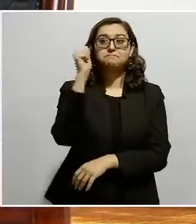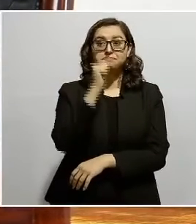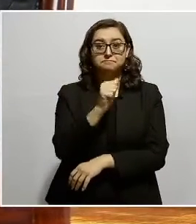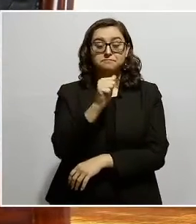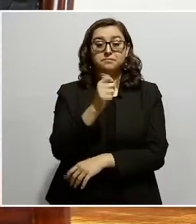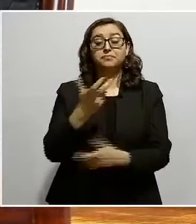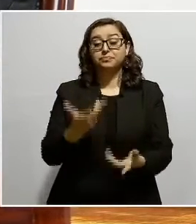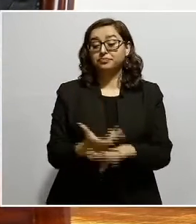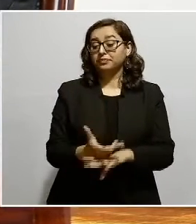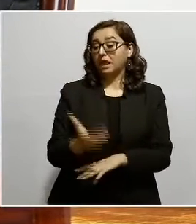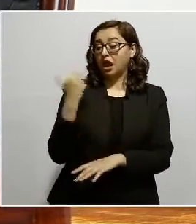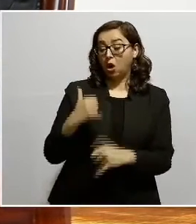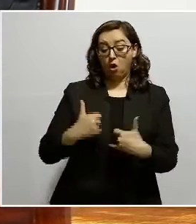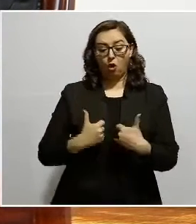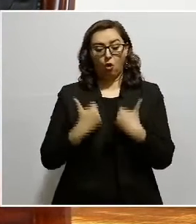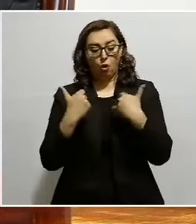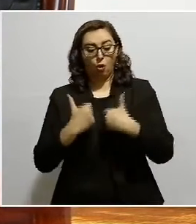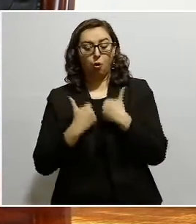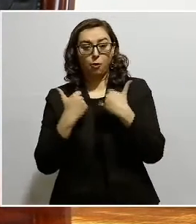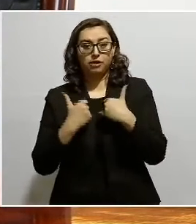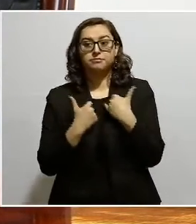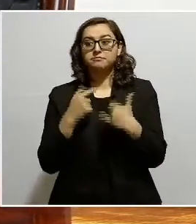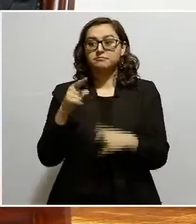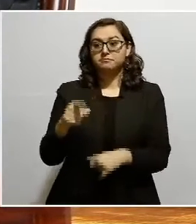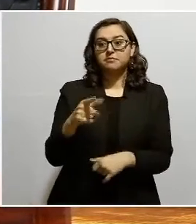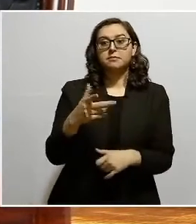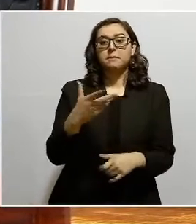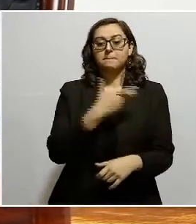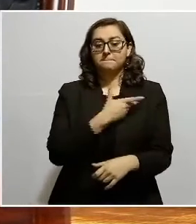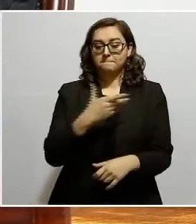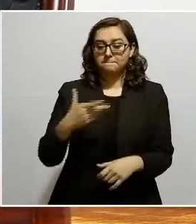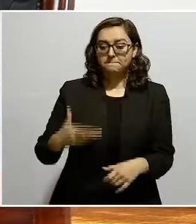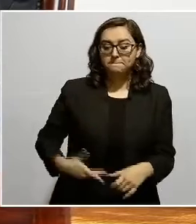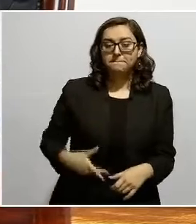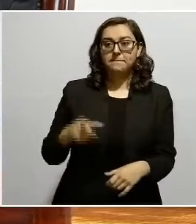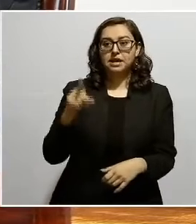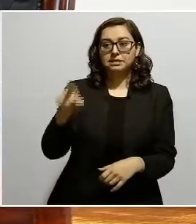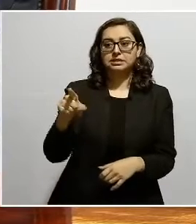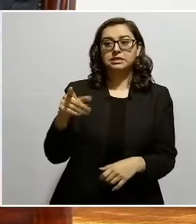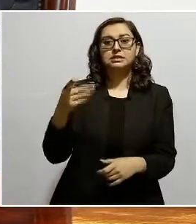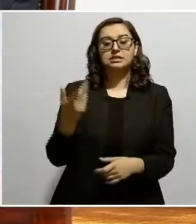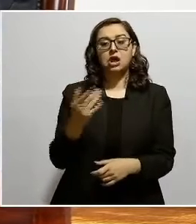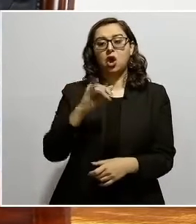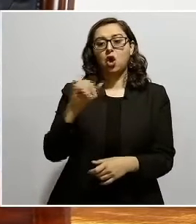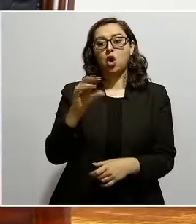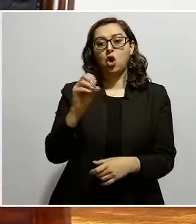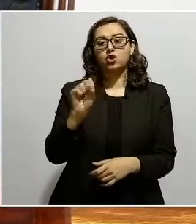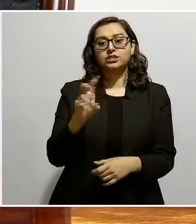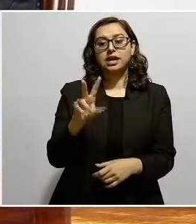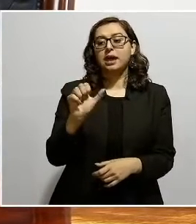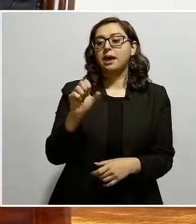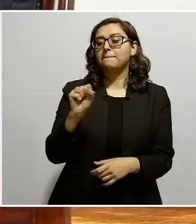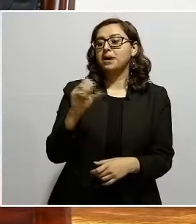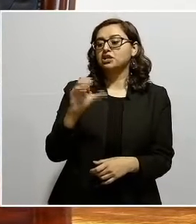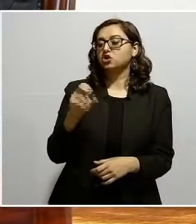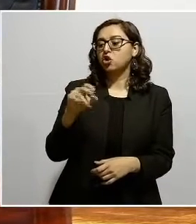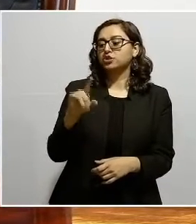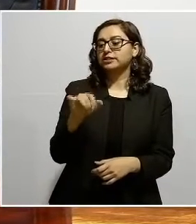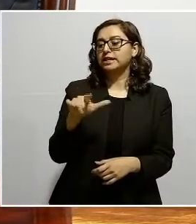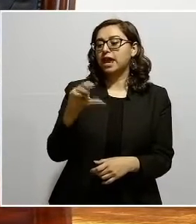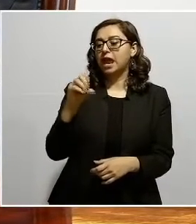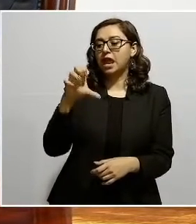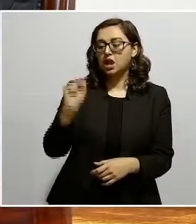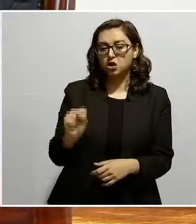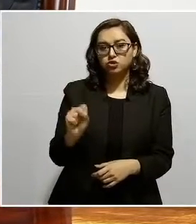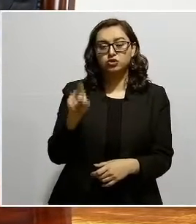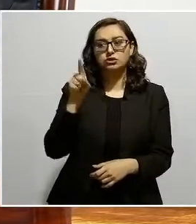fue activista en la campaña presidencial de su maestro José Vasconcelos, cuando el